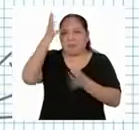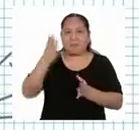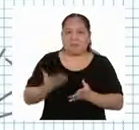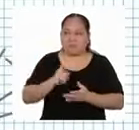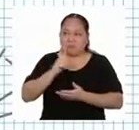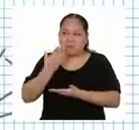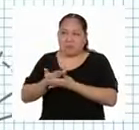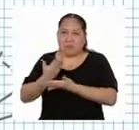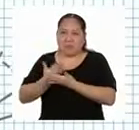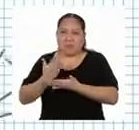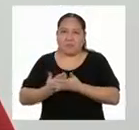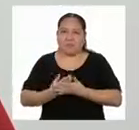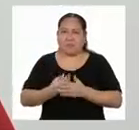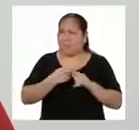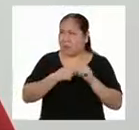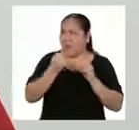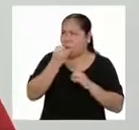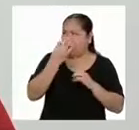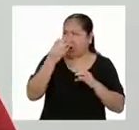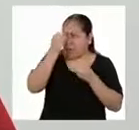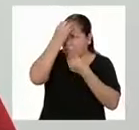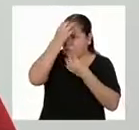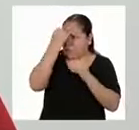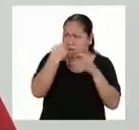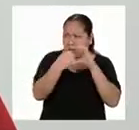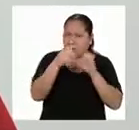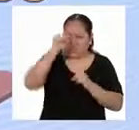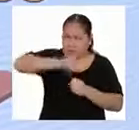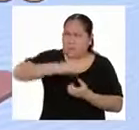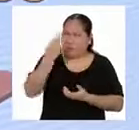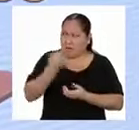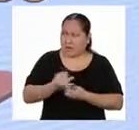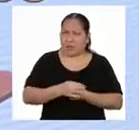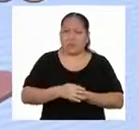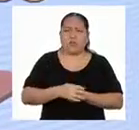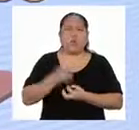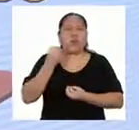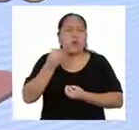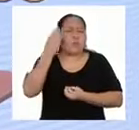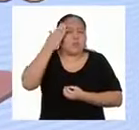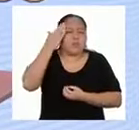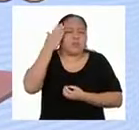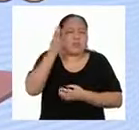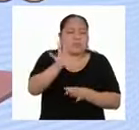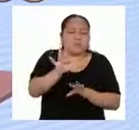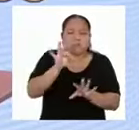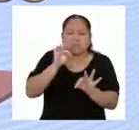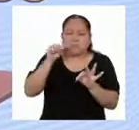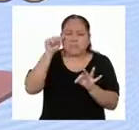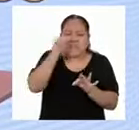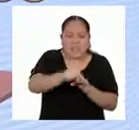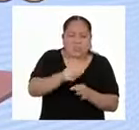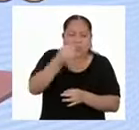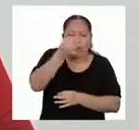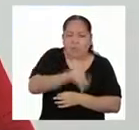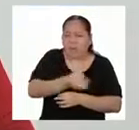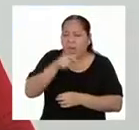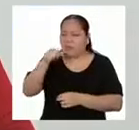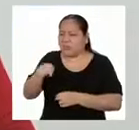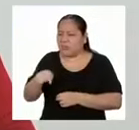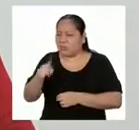hay información en Internet que es verdadera. Sí, claro que sí. ¿Y cómo puedo hacer para saber si lo que leo es verdad o